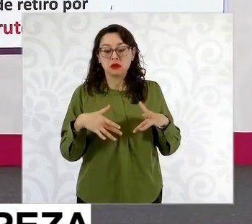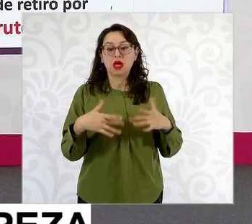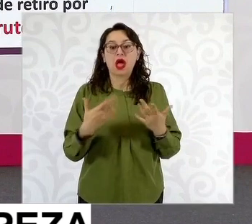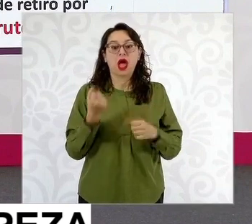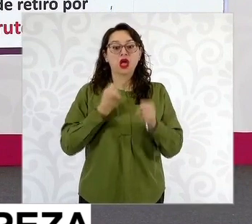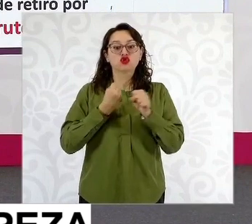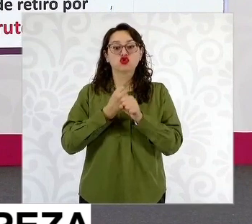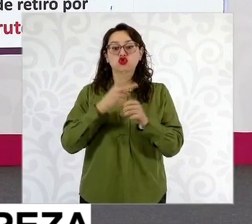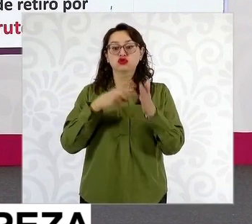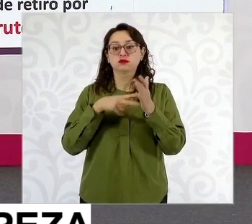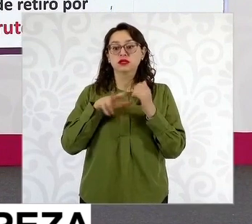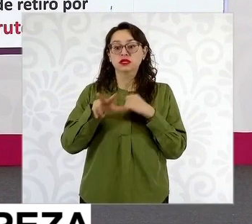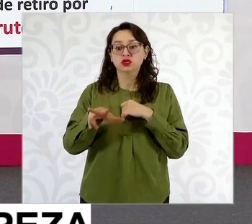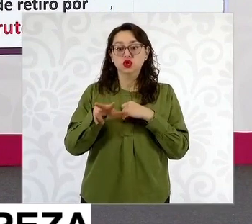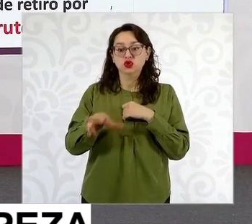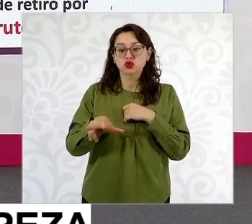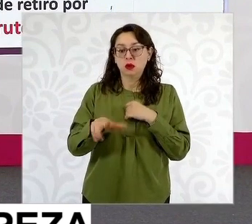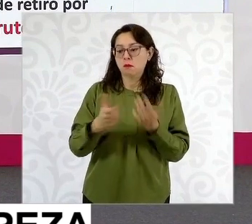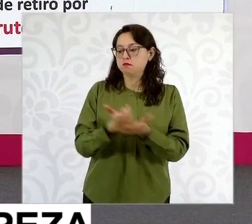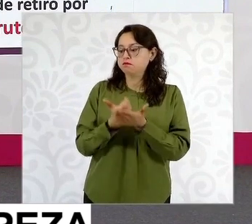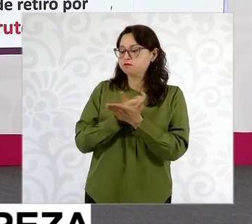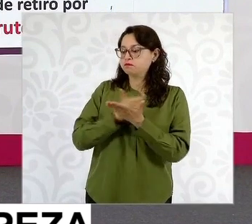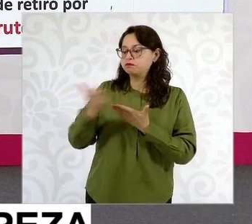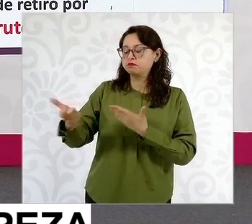fueron 27 millones de pesos.